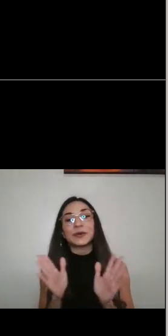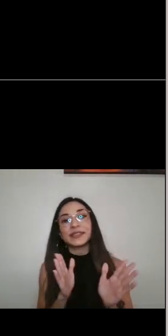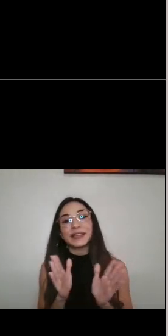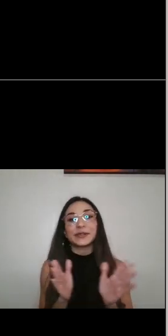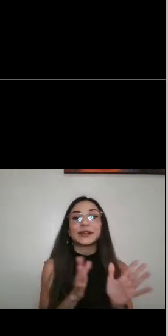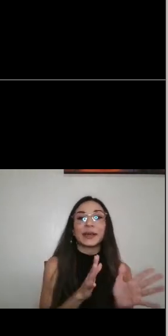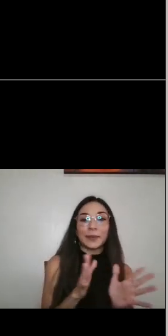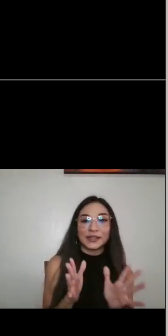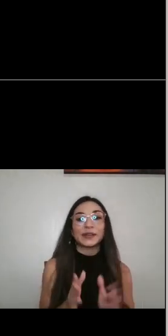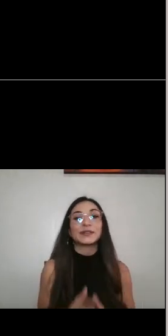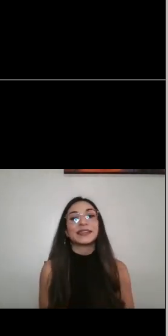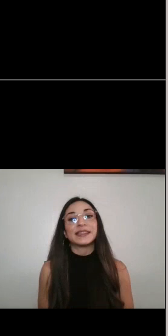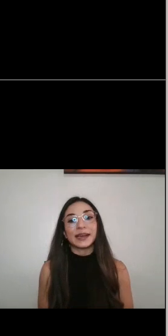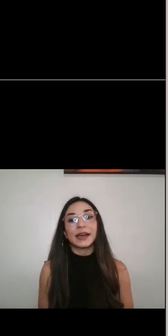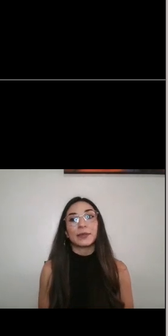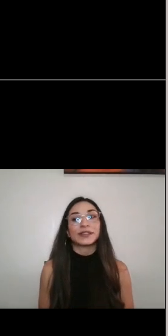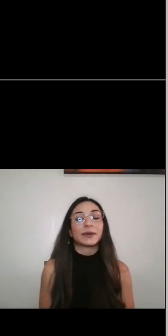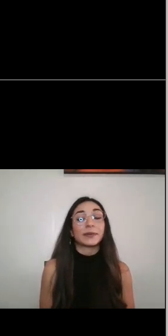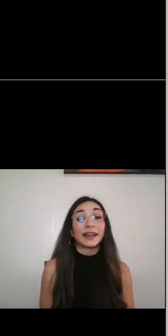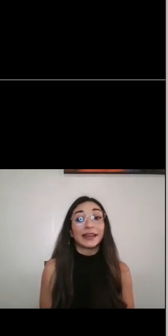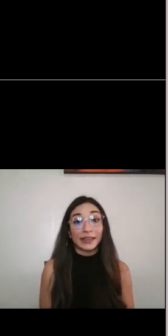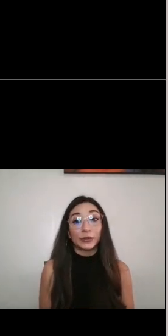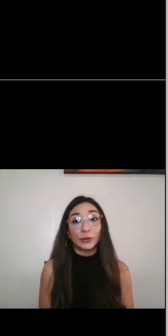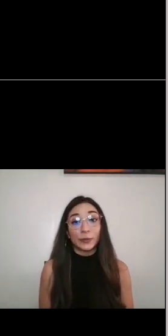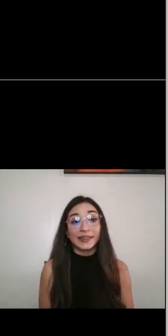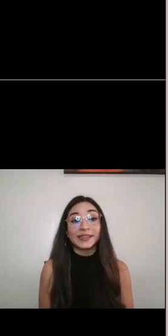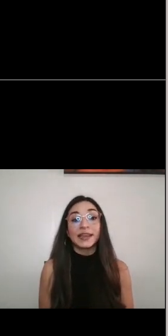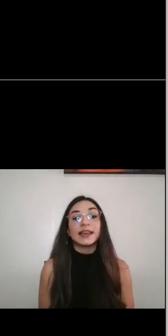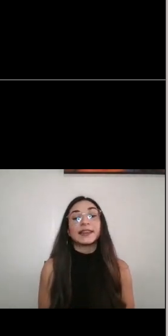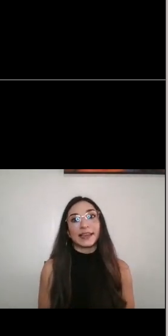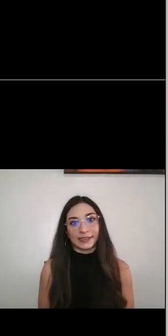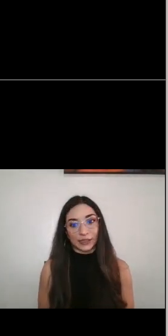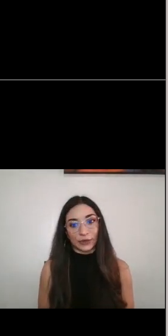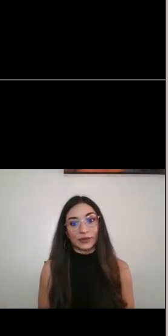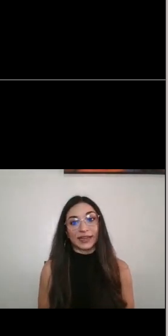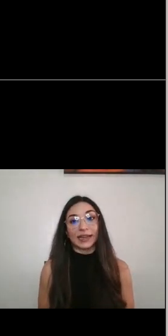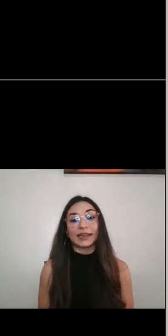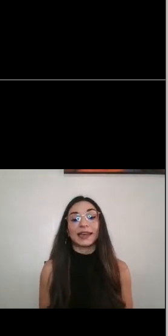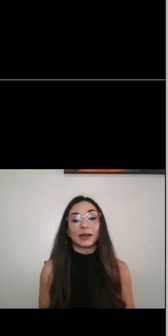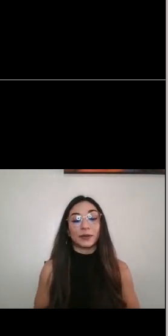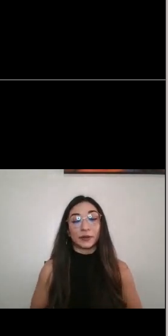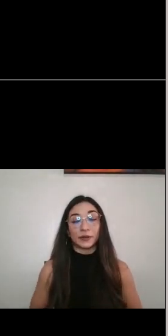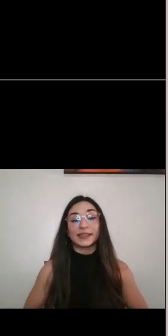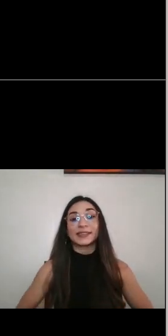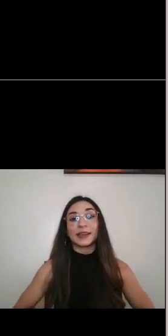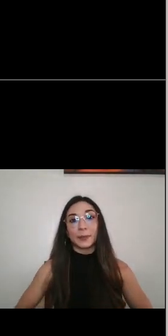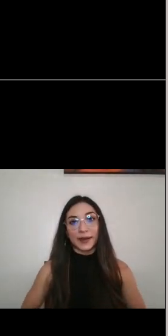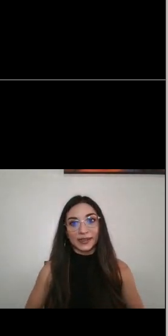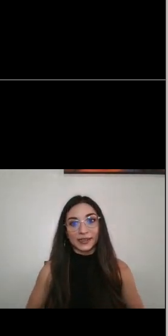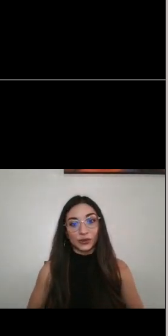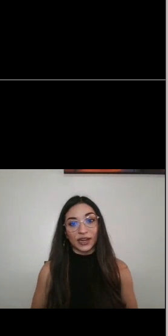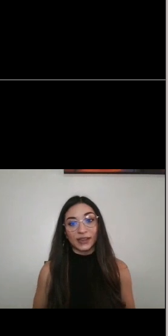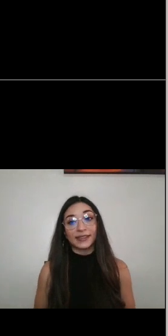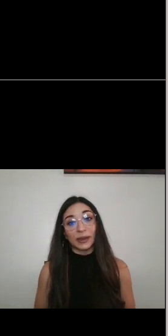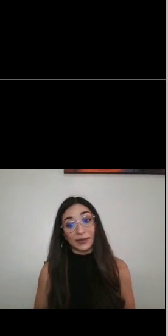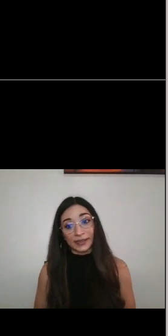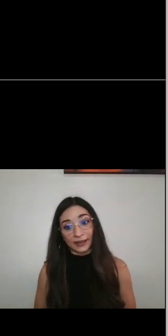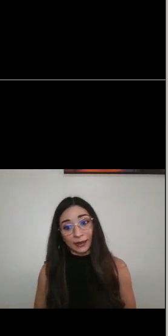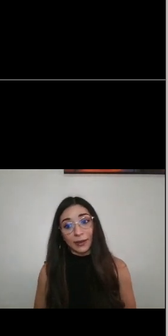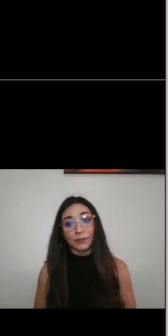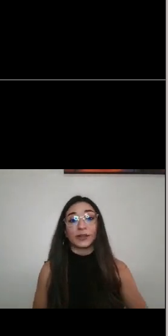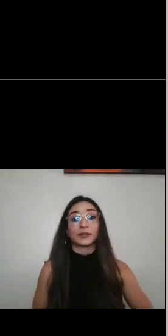un consenso en que más o menos inicia aproximadamente el 5º mes de gestación. O sea que el bebito es capaz de escuchar desde la